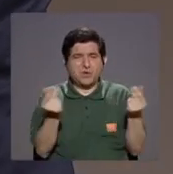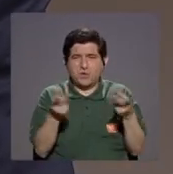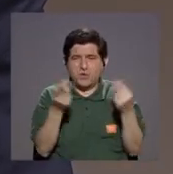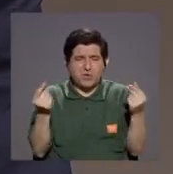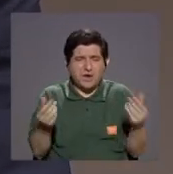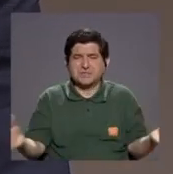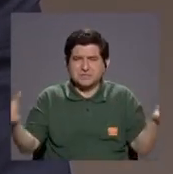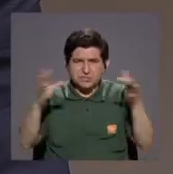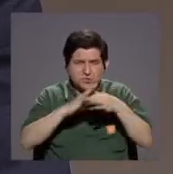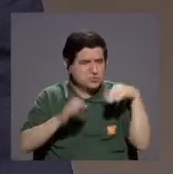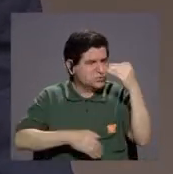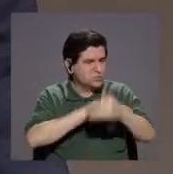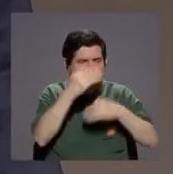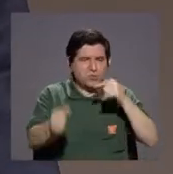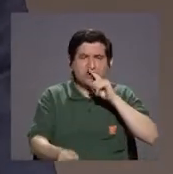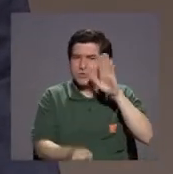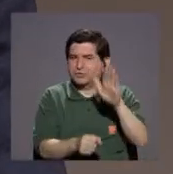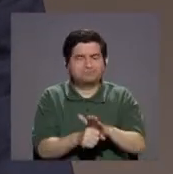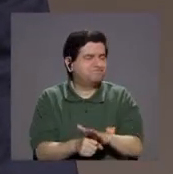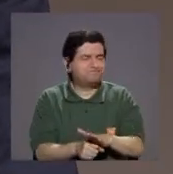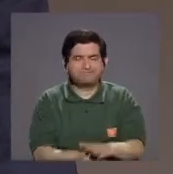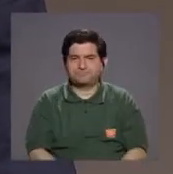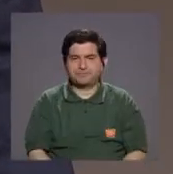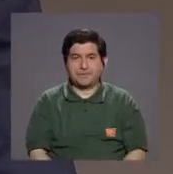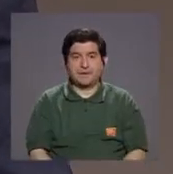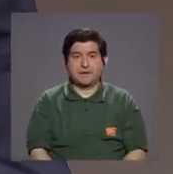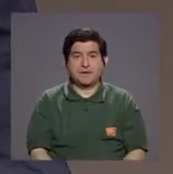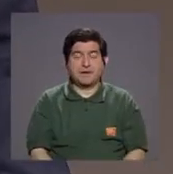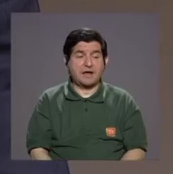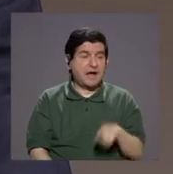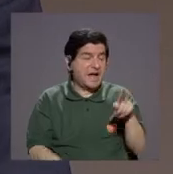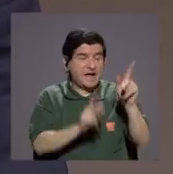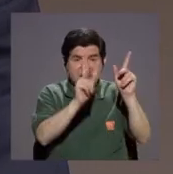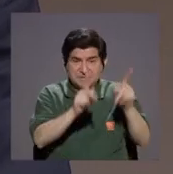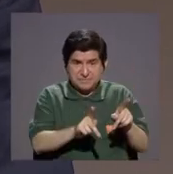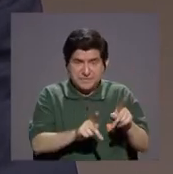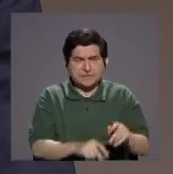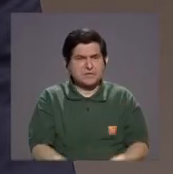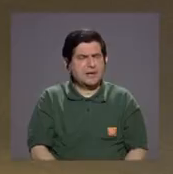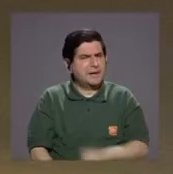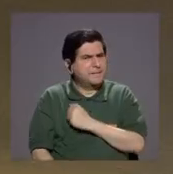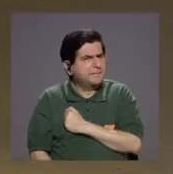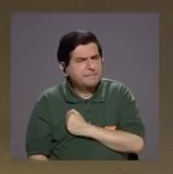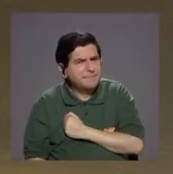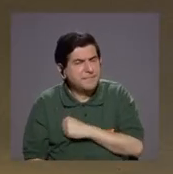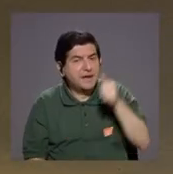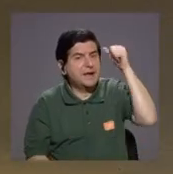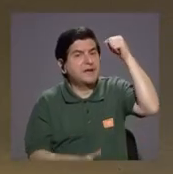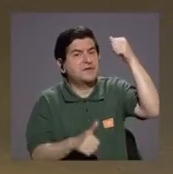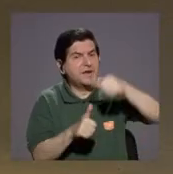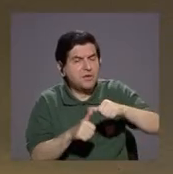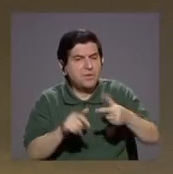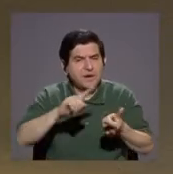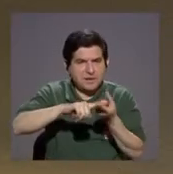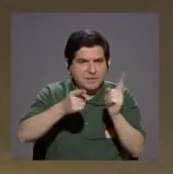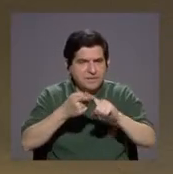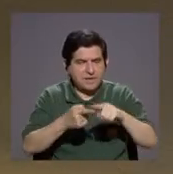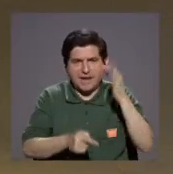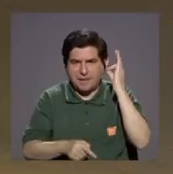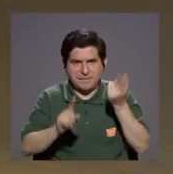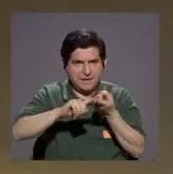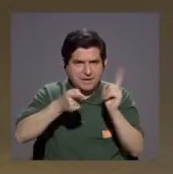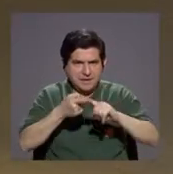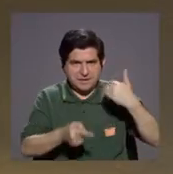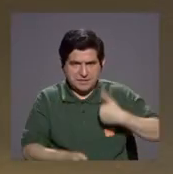al proceso cuando estamos hablando de esa persona que llegará antes recuerden amigas y amigos los que que